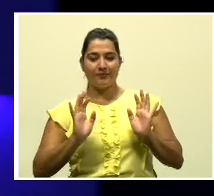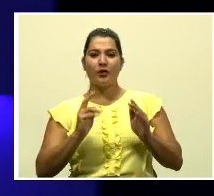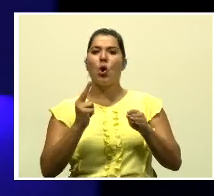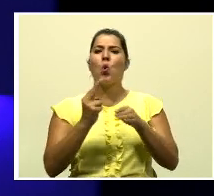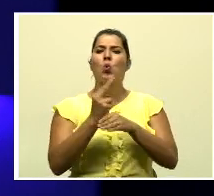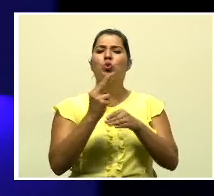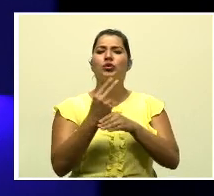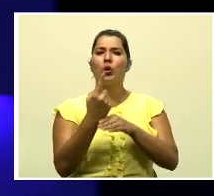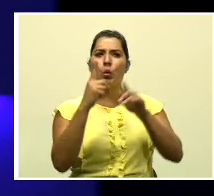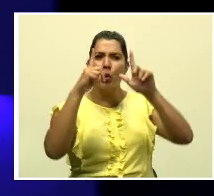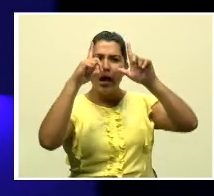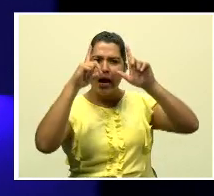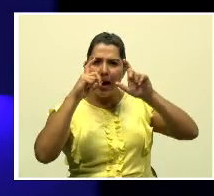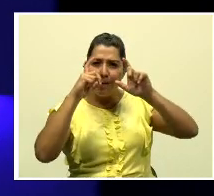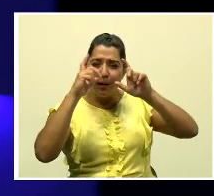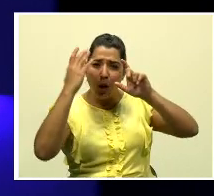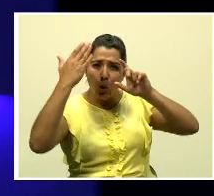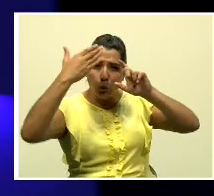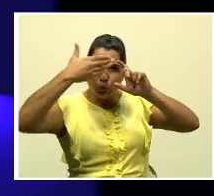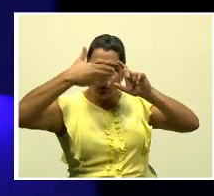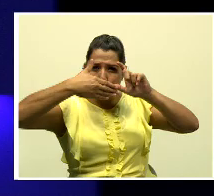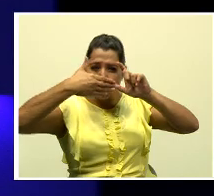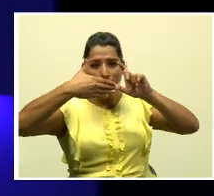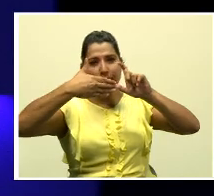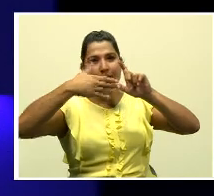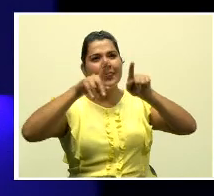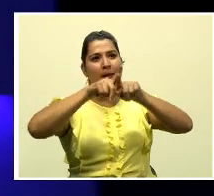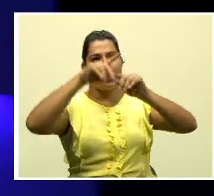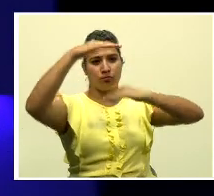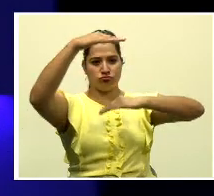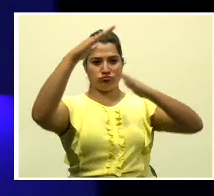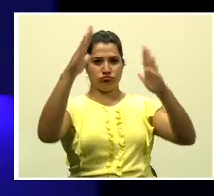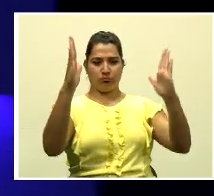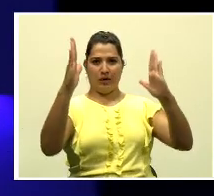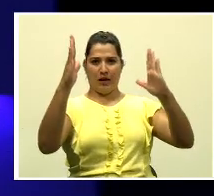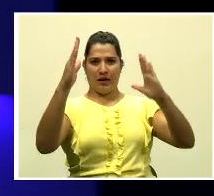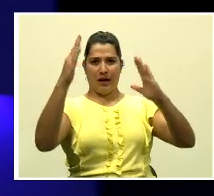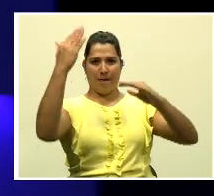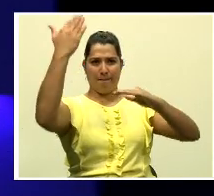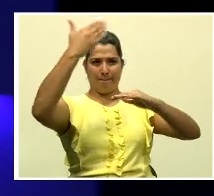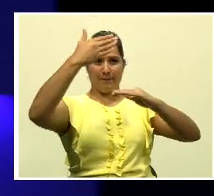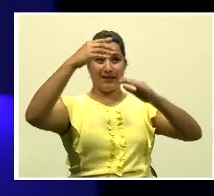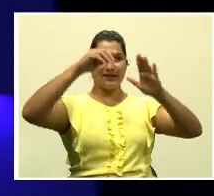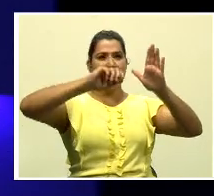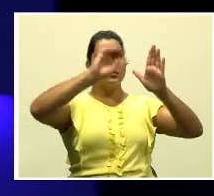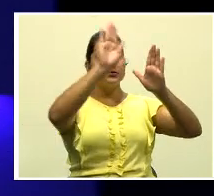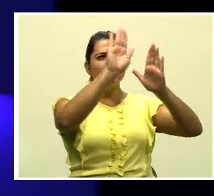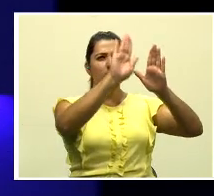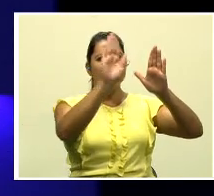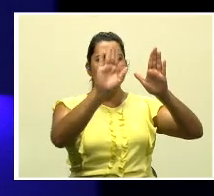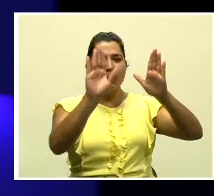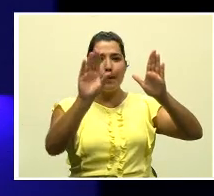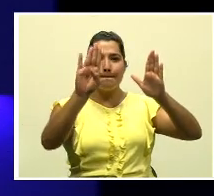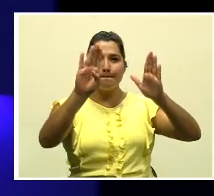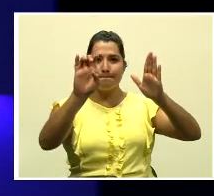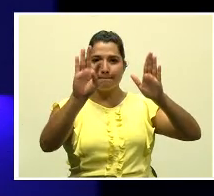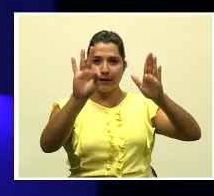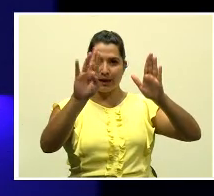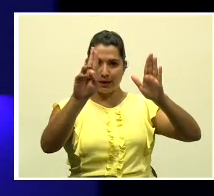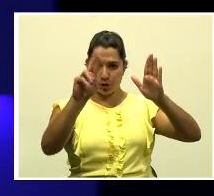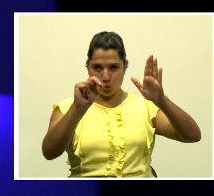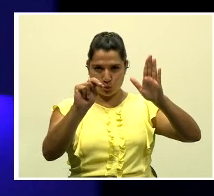utilizando una cámara oscura, una placa de peltre recubierta en betún. De ahí para acá,